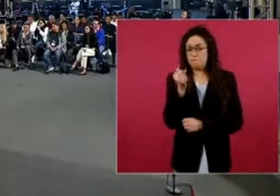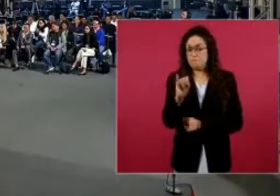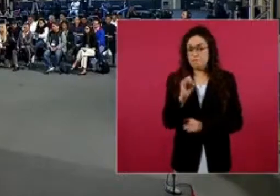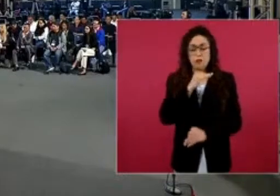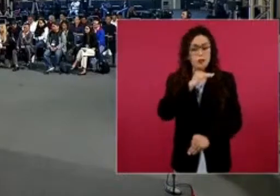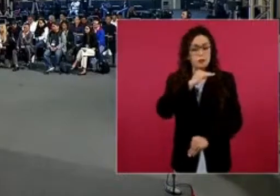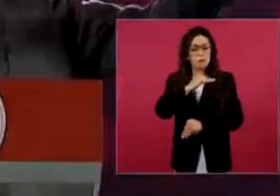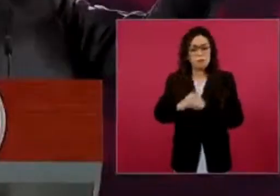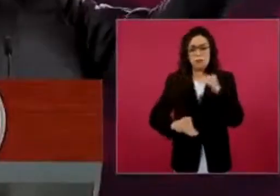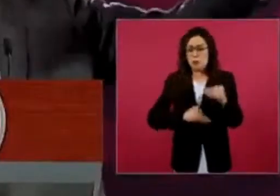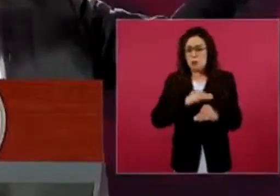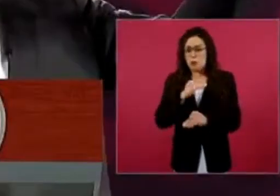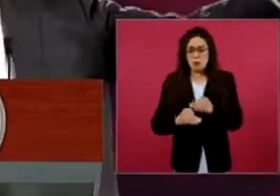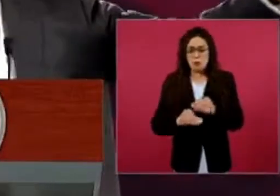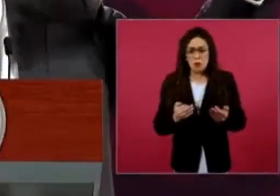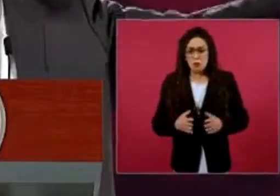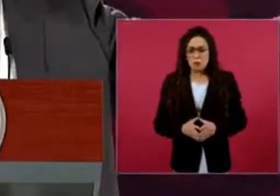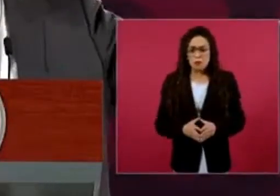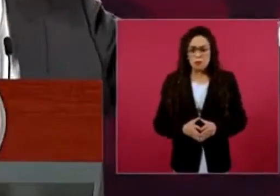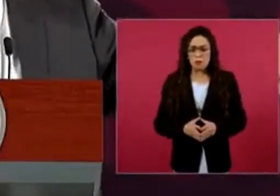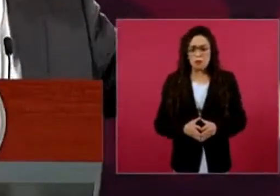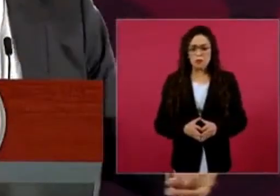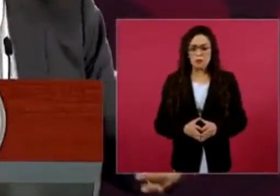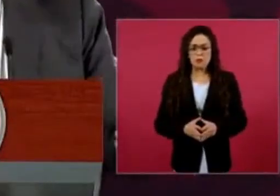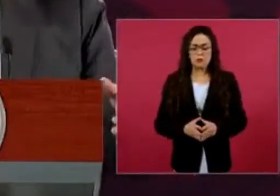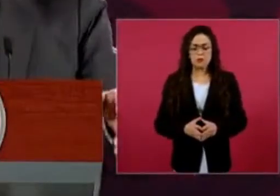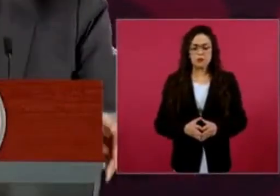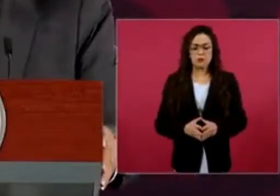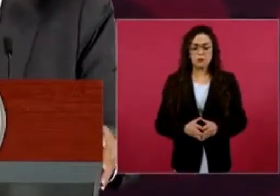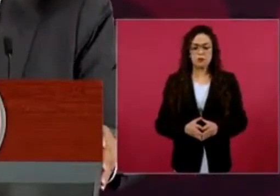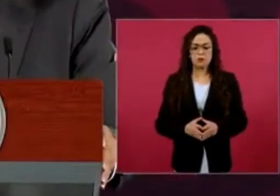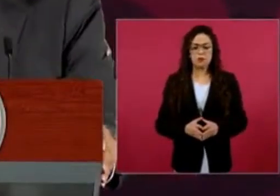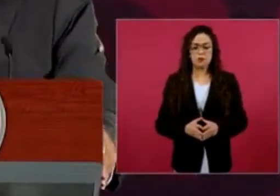¿Quién daba la orden para que